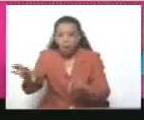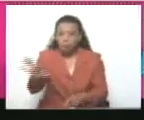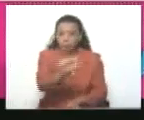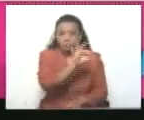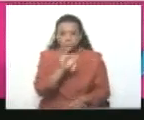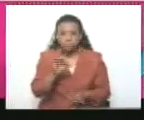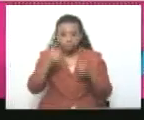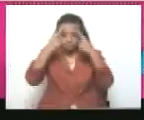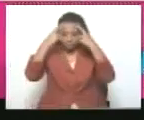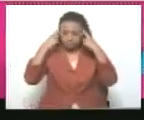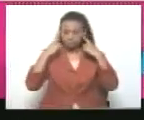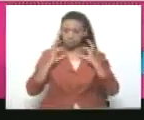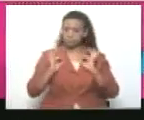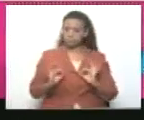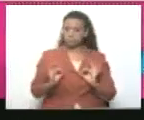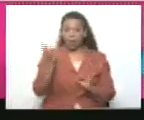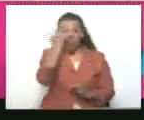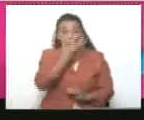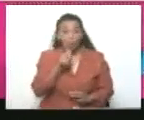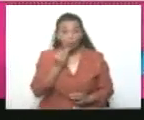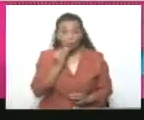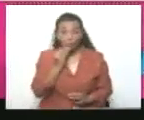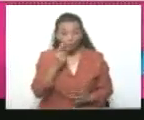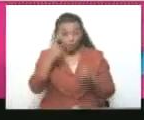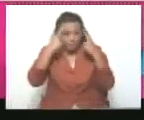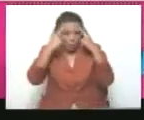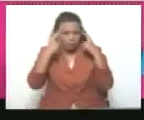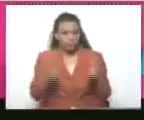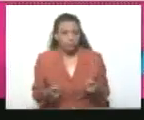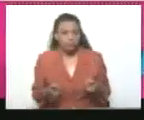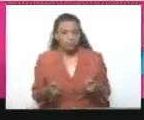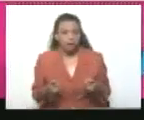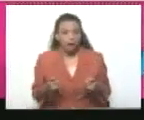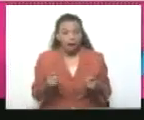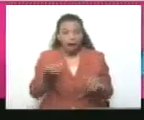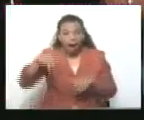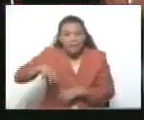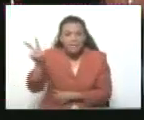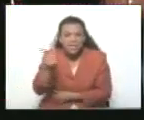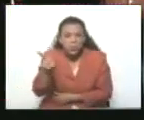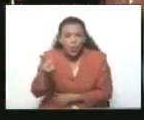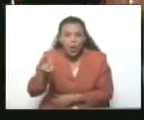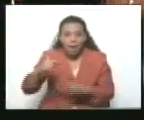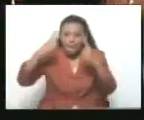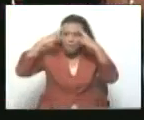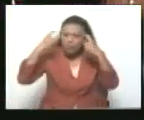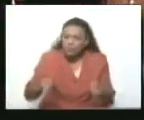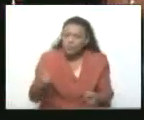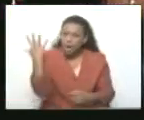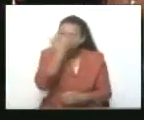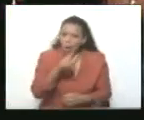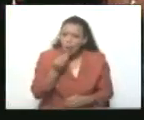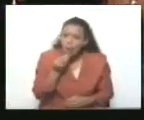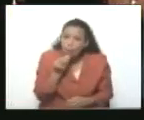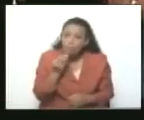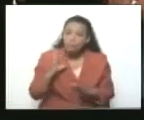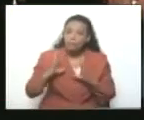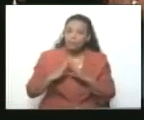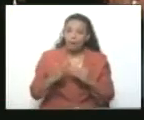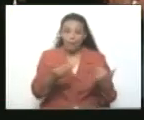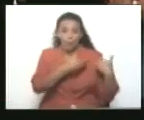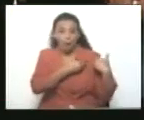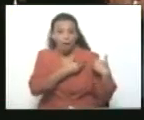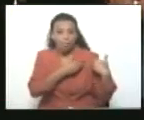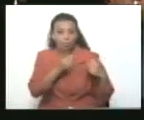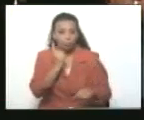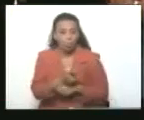bien aspectados. Gente joven, ¿vale? Venezuela tiene una juventud profesional que hay que darle la oportunidad. Tomen el mando, jóvenes.